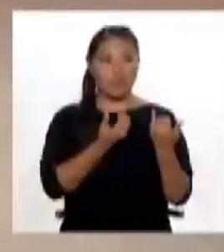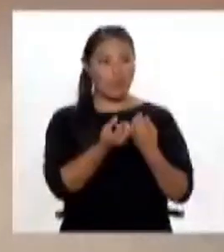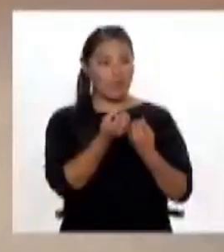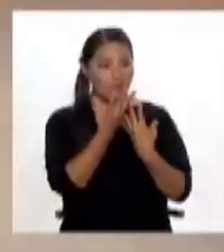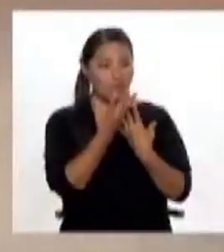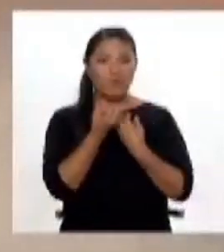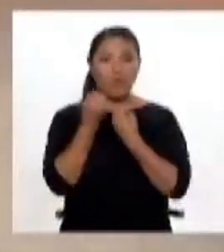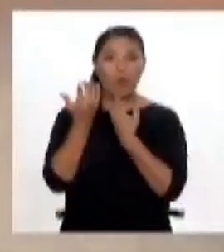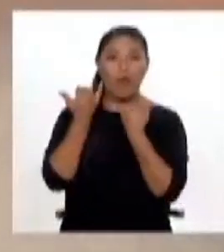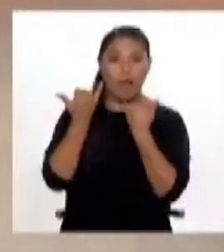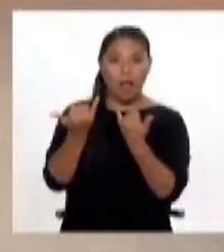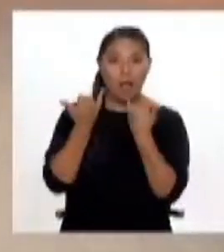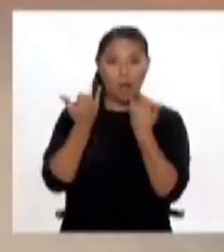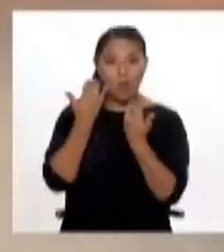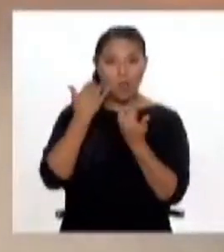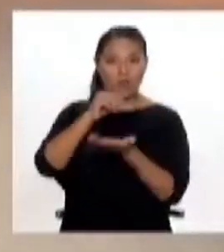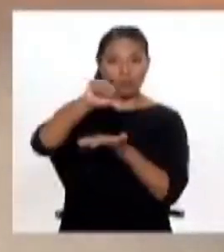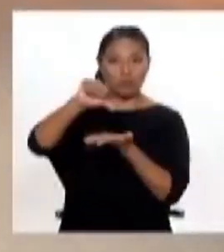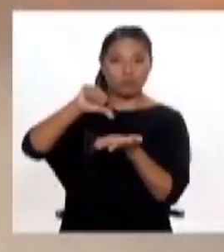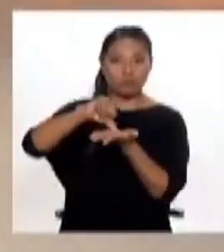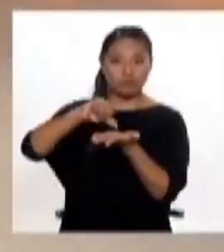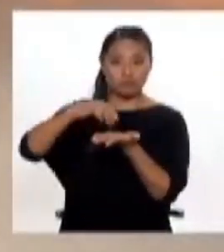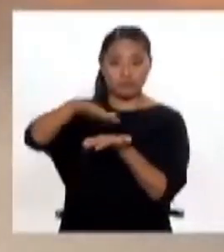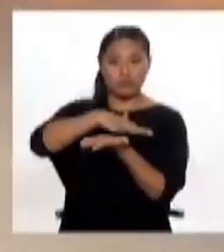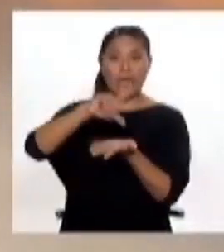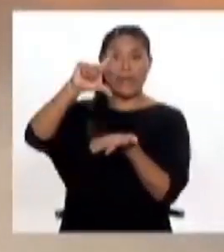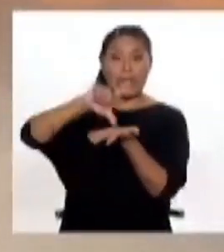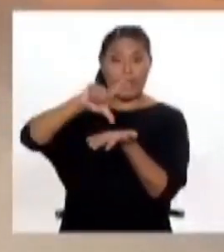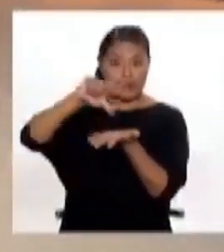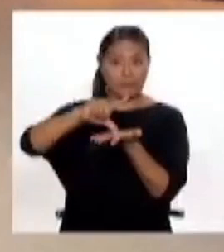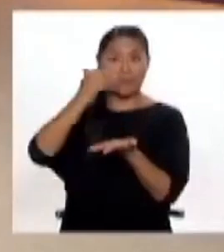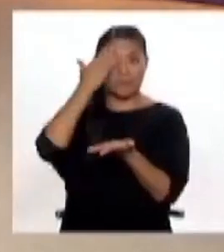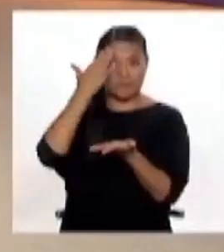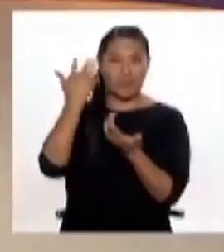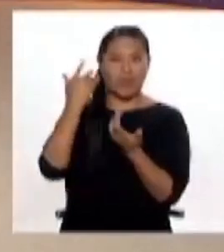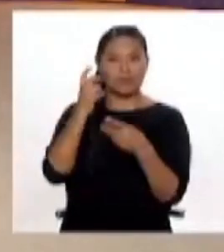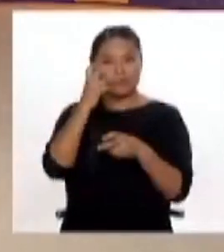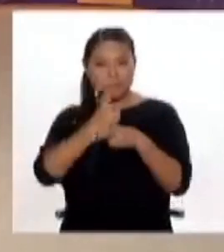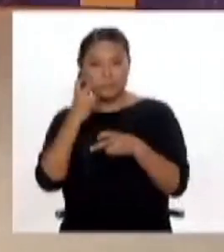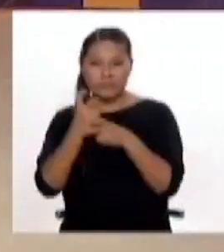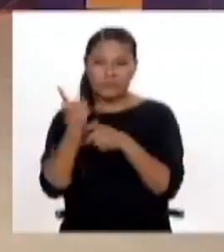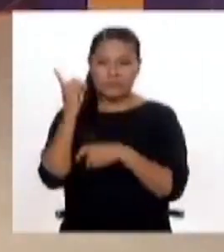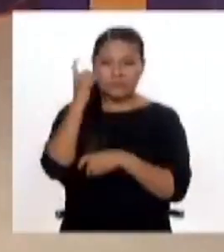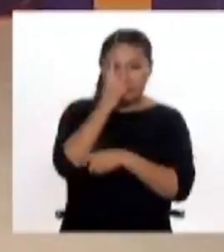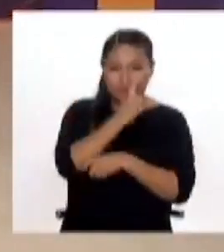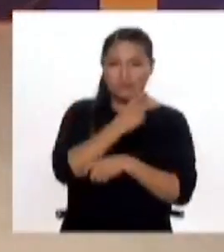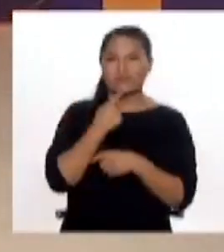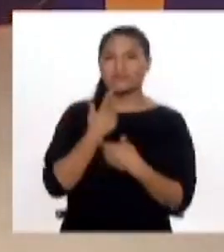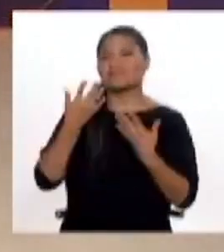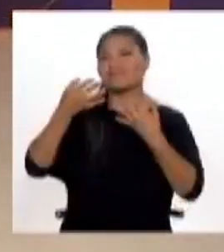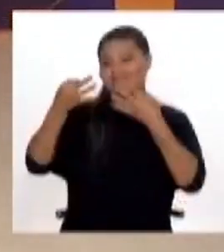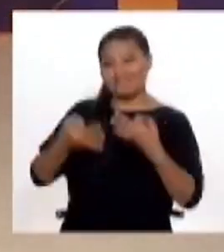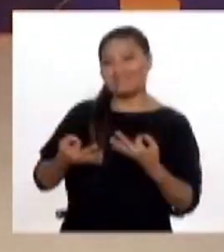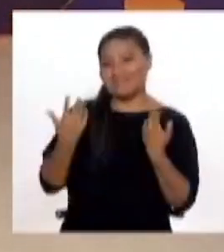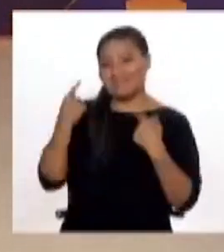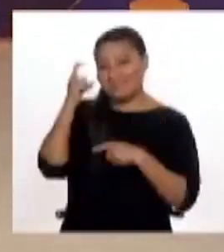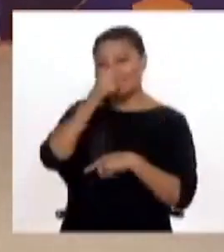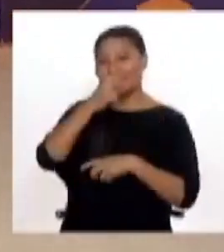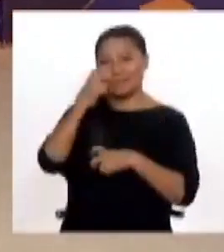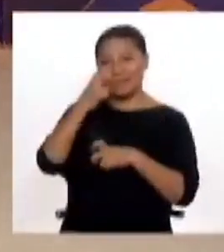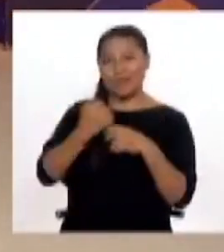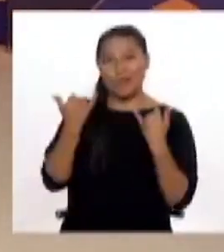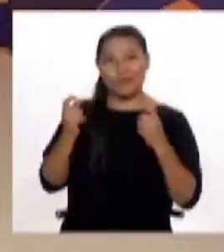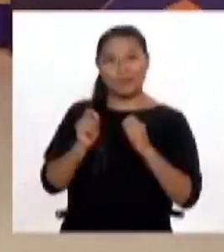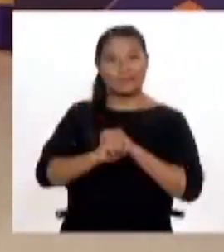información de lo que está pasando en el cercado de Lima, ¿no? Así sabemos es, una calles, problemática sí. ahí. Hay un tema bastante complejo, hoy es un